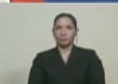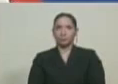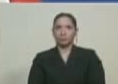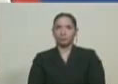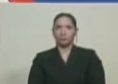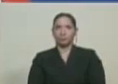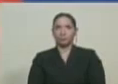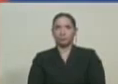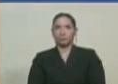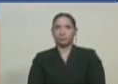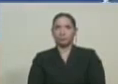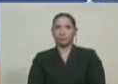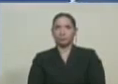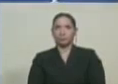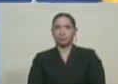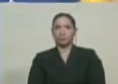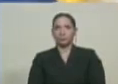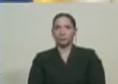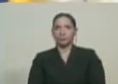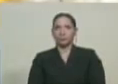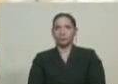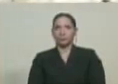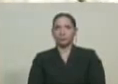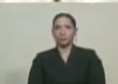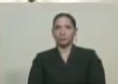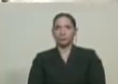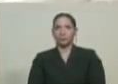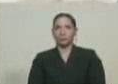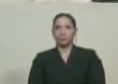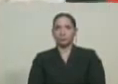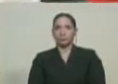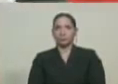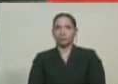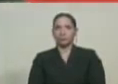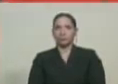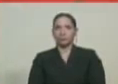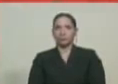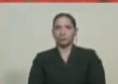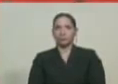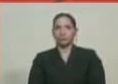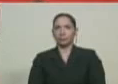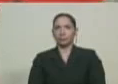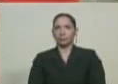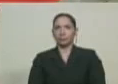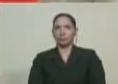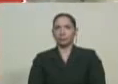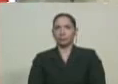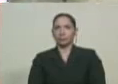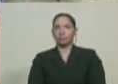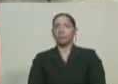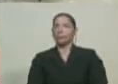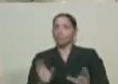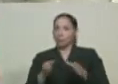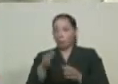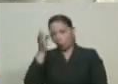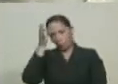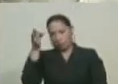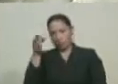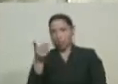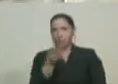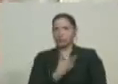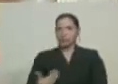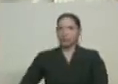Delsi Rodríguez. Bueno, muy buenos días. En efecto, hemos culminado la reunión del Consejo de Vicepresidentes el día de hoy.